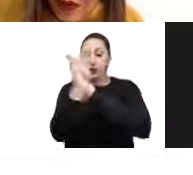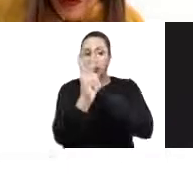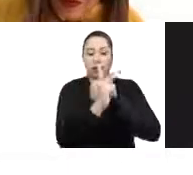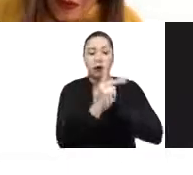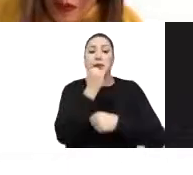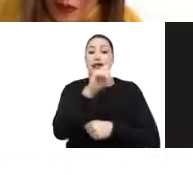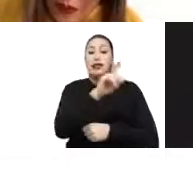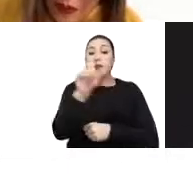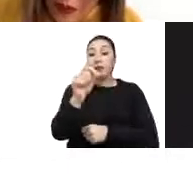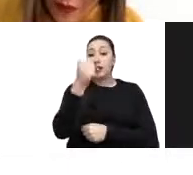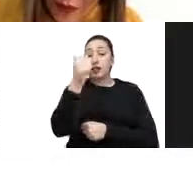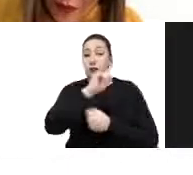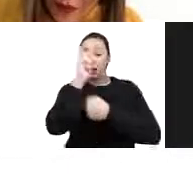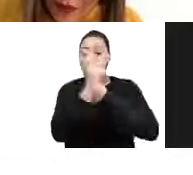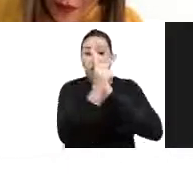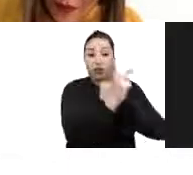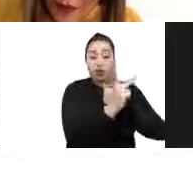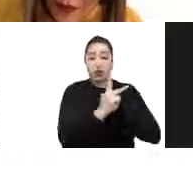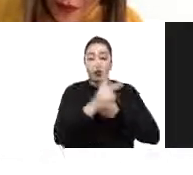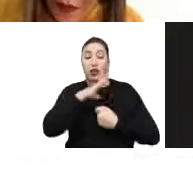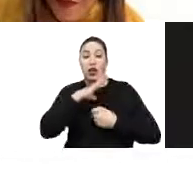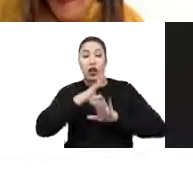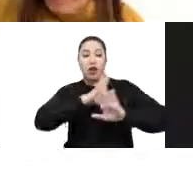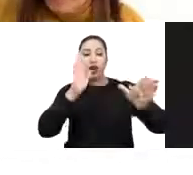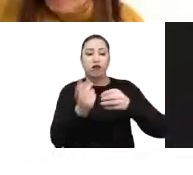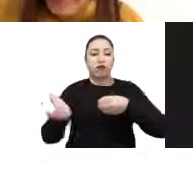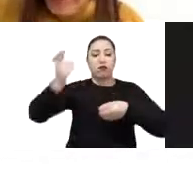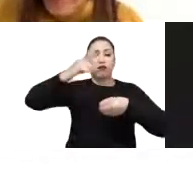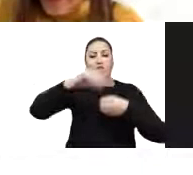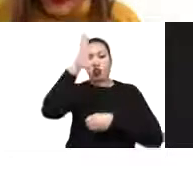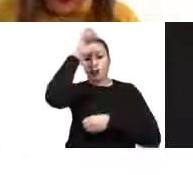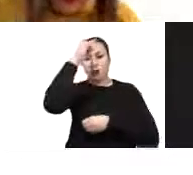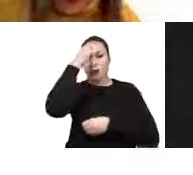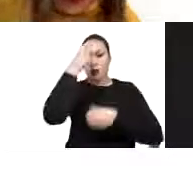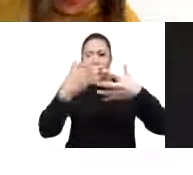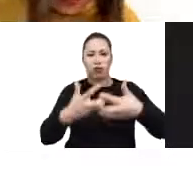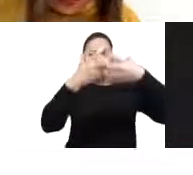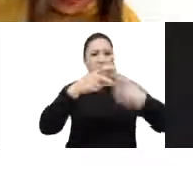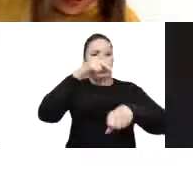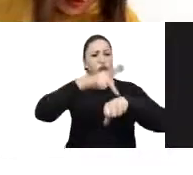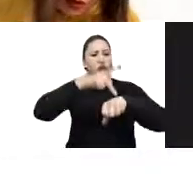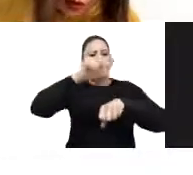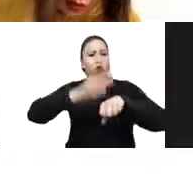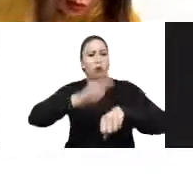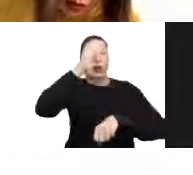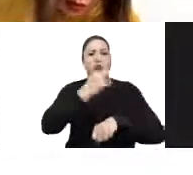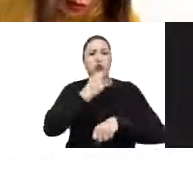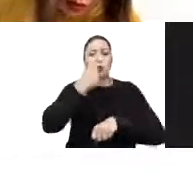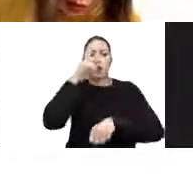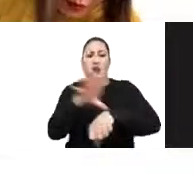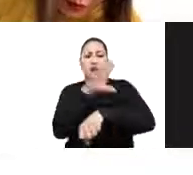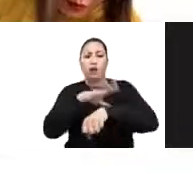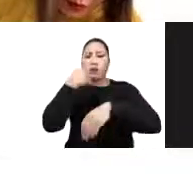126 países que ya tienen un compromiso de descarbonizar sus economías al